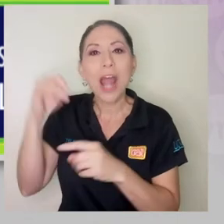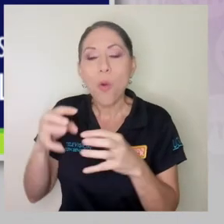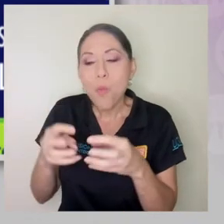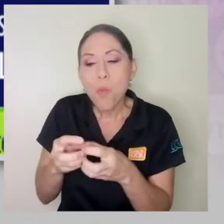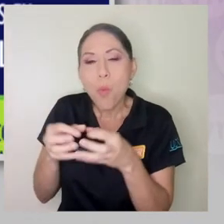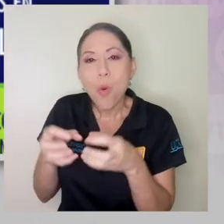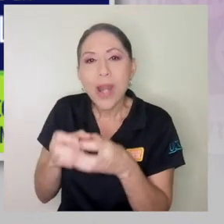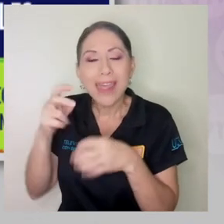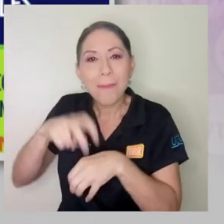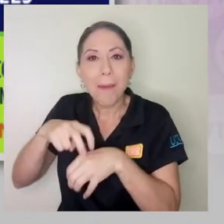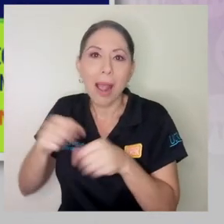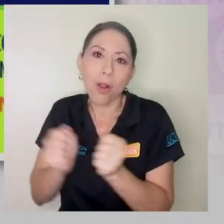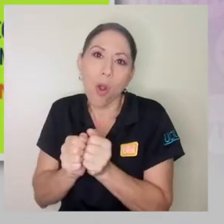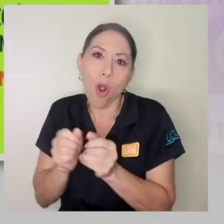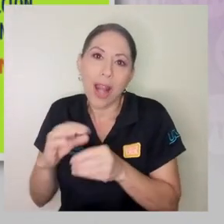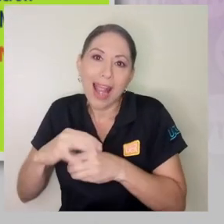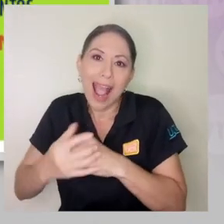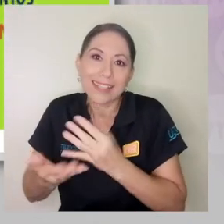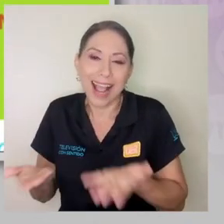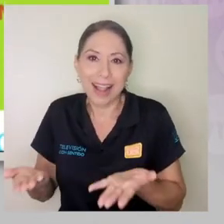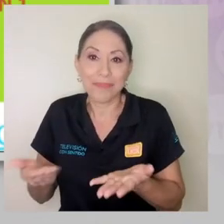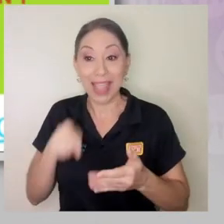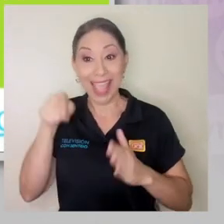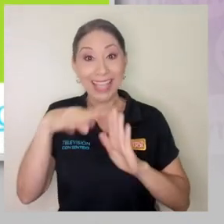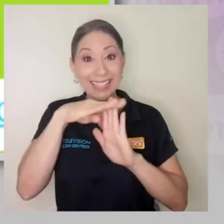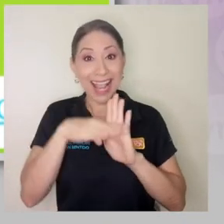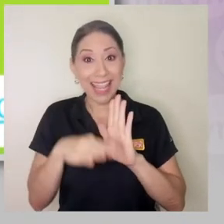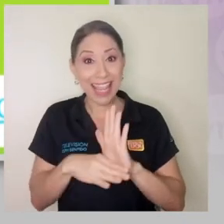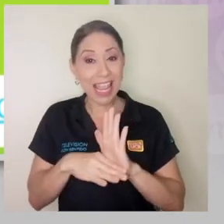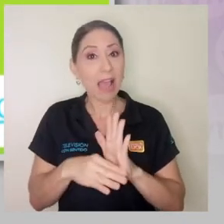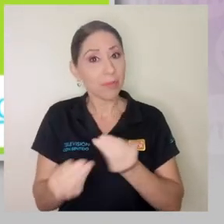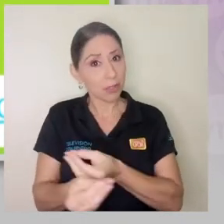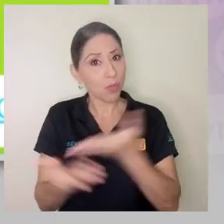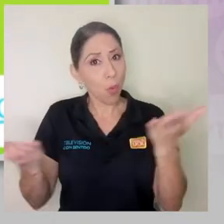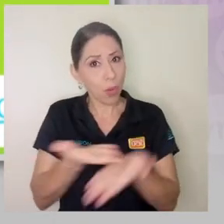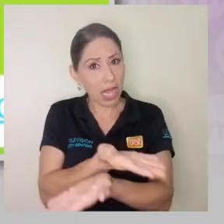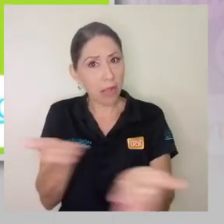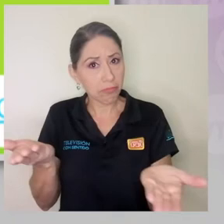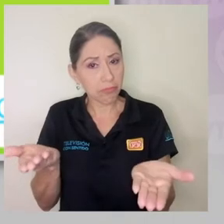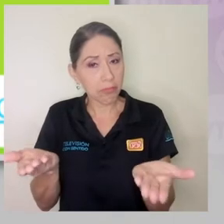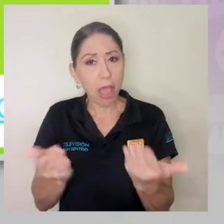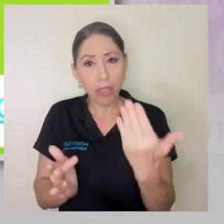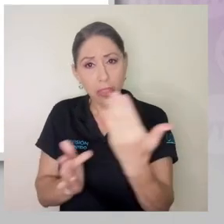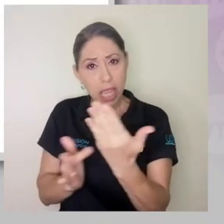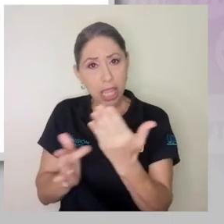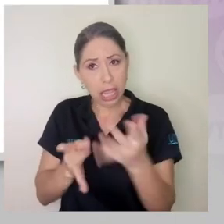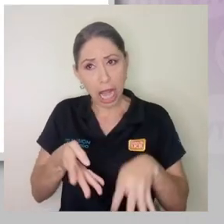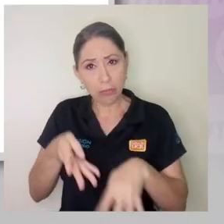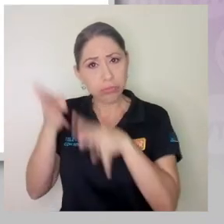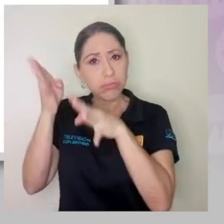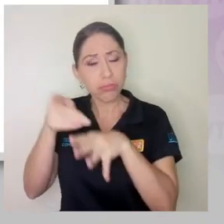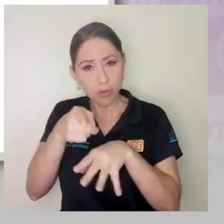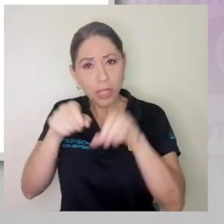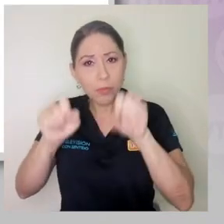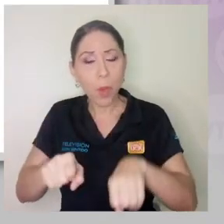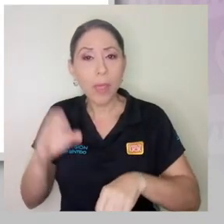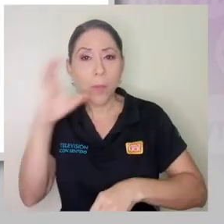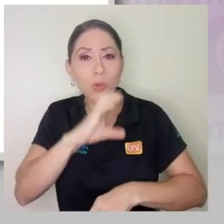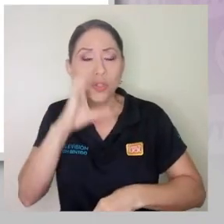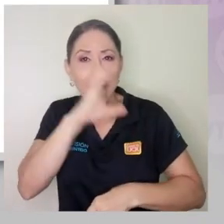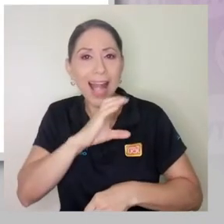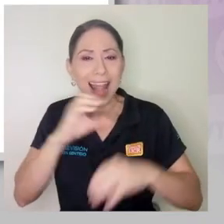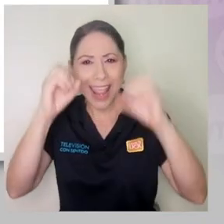es completamente pública, está accesible vía digital, ¿verdad? Pueden buscarla en